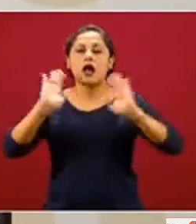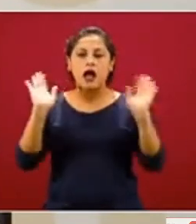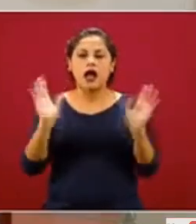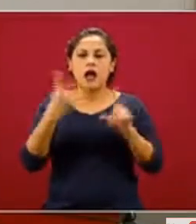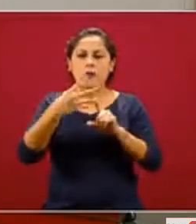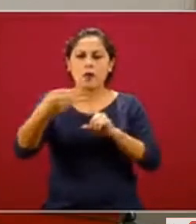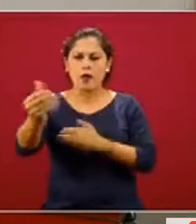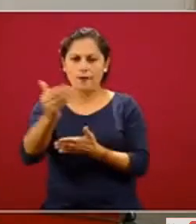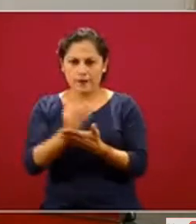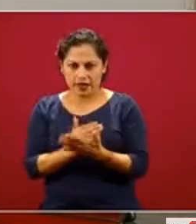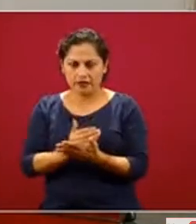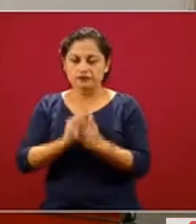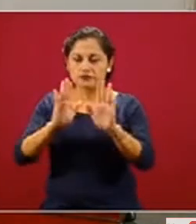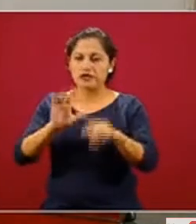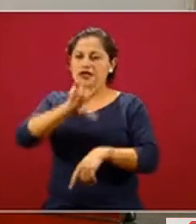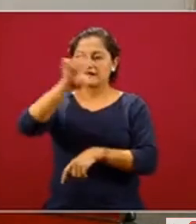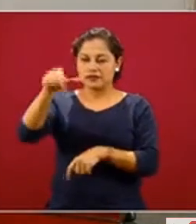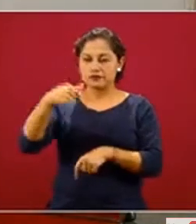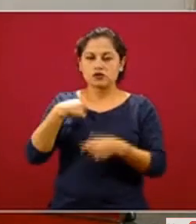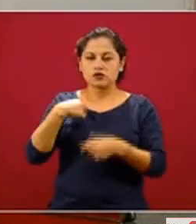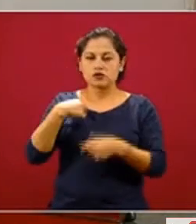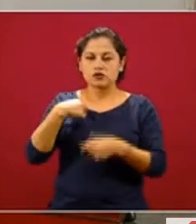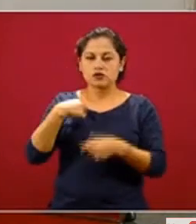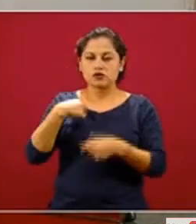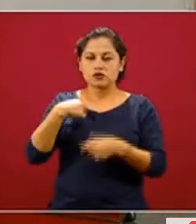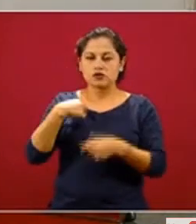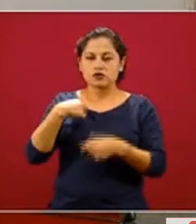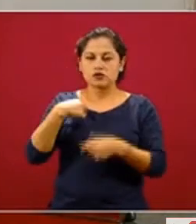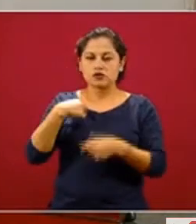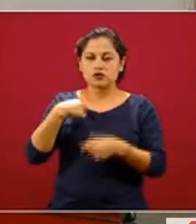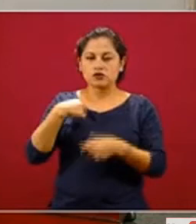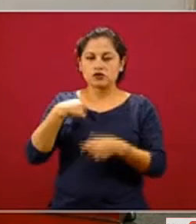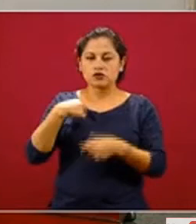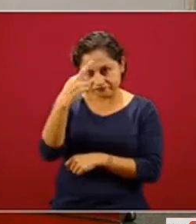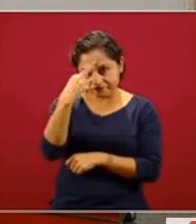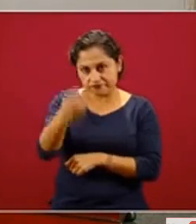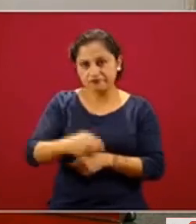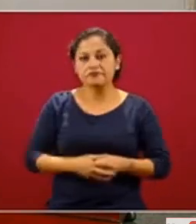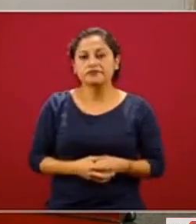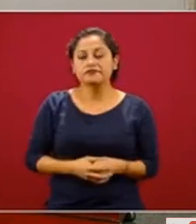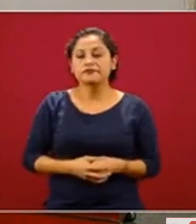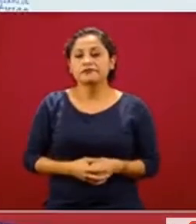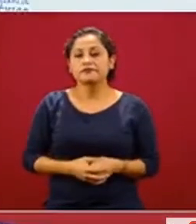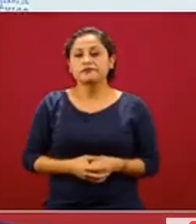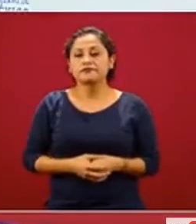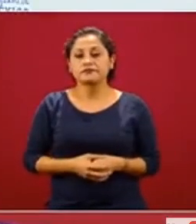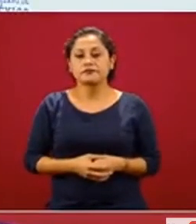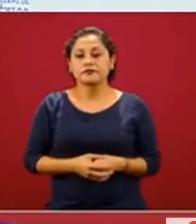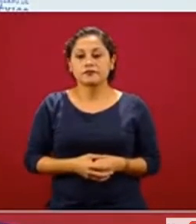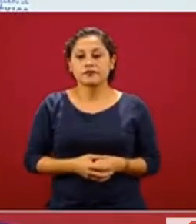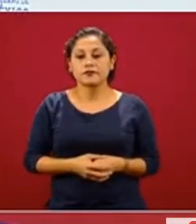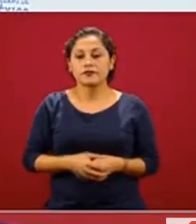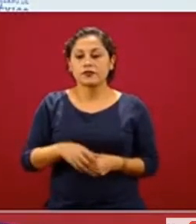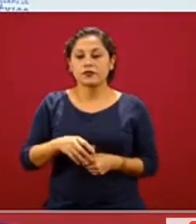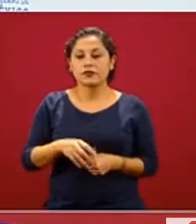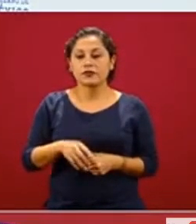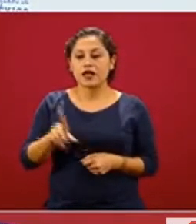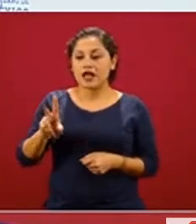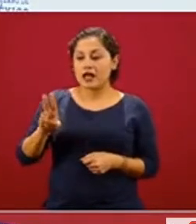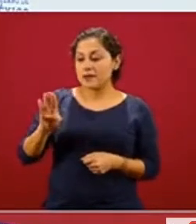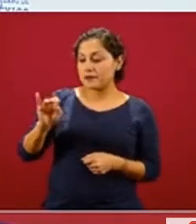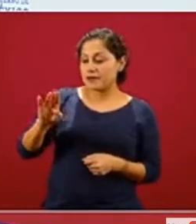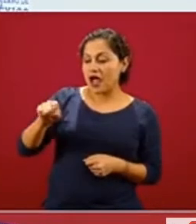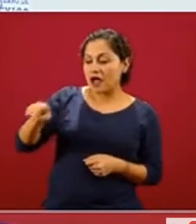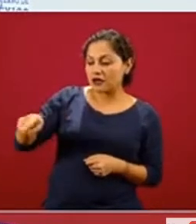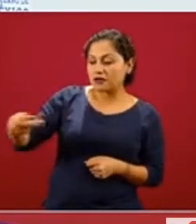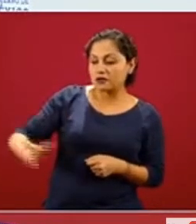apertura. Pero un día lo comentamos. Pero efectivamente, tiene usted razón. En todo momento, y retomando la pregunta de Bianca Aguirre de